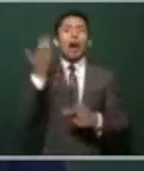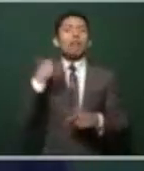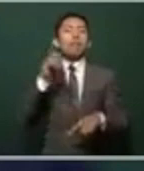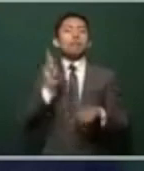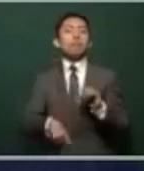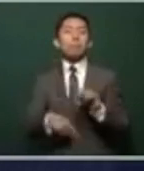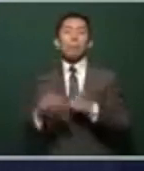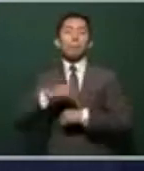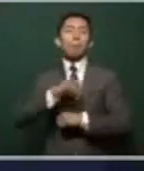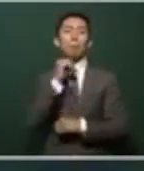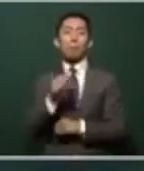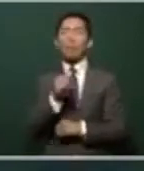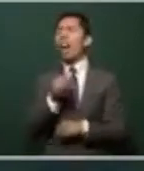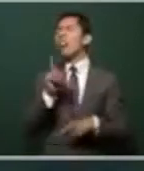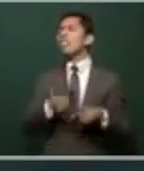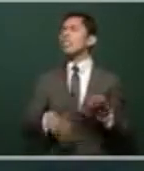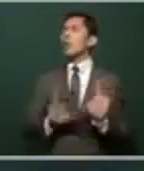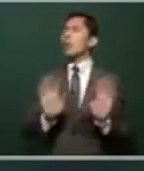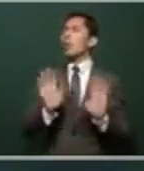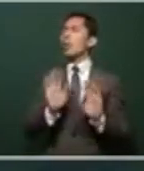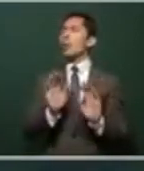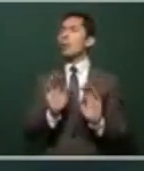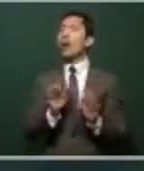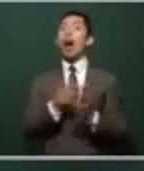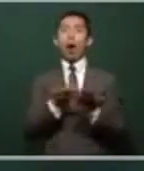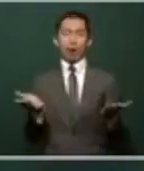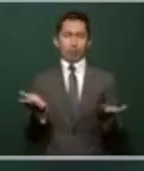¿Fue por casualidad?